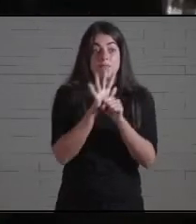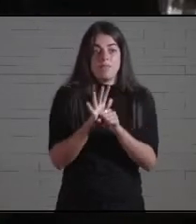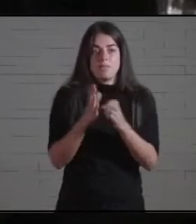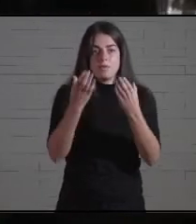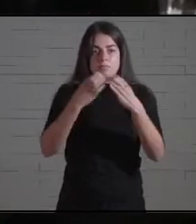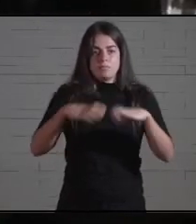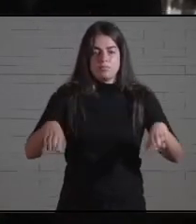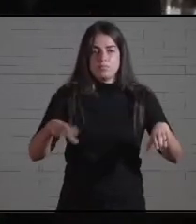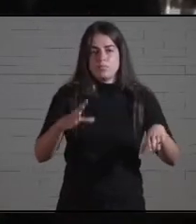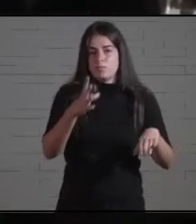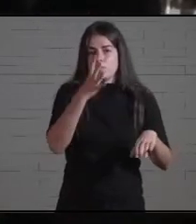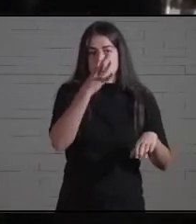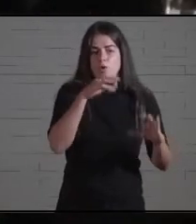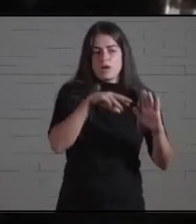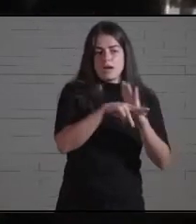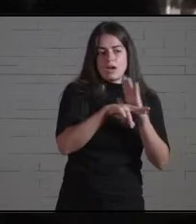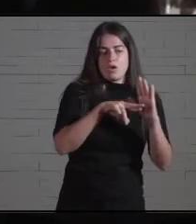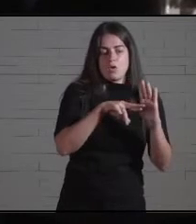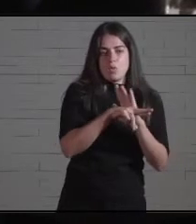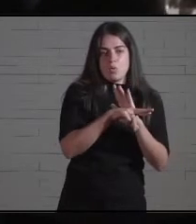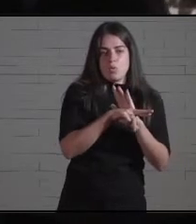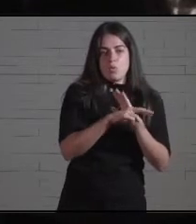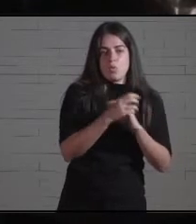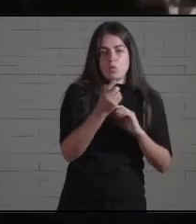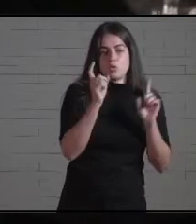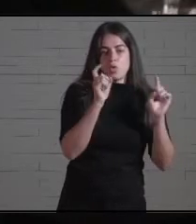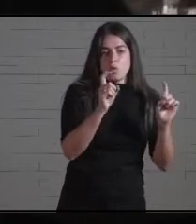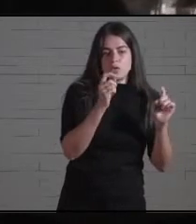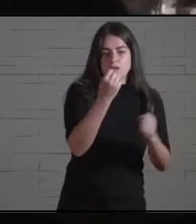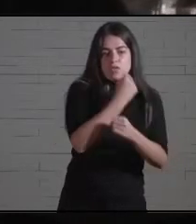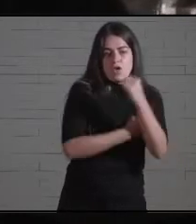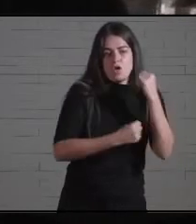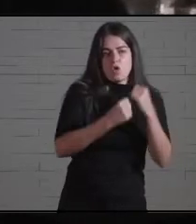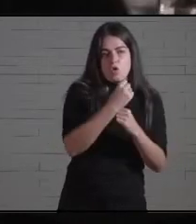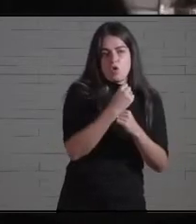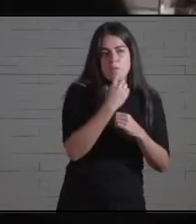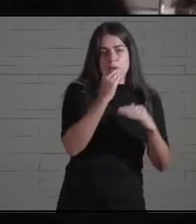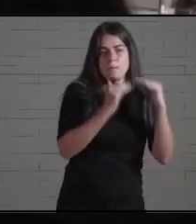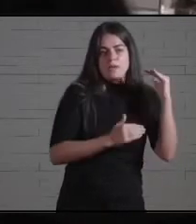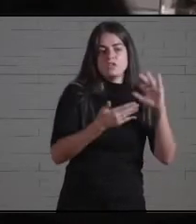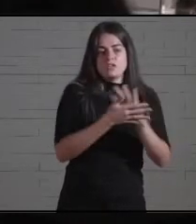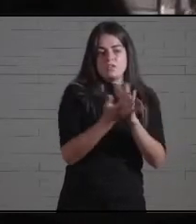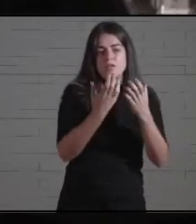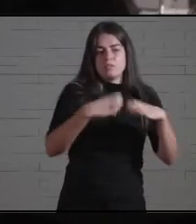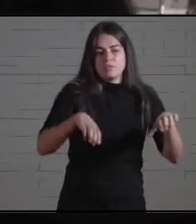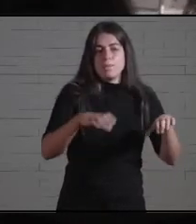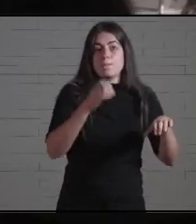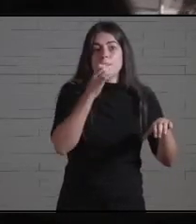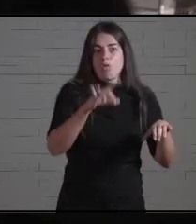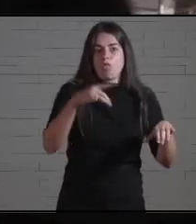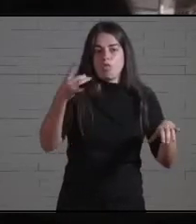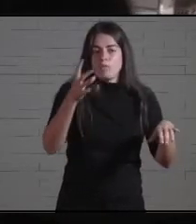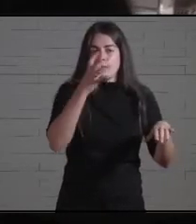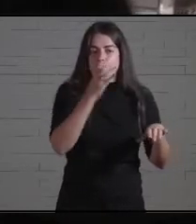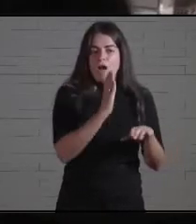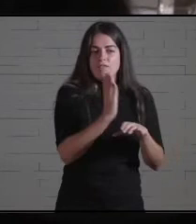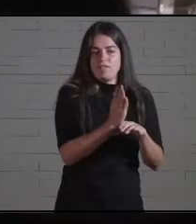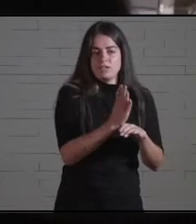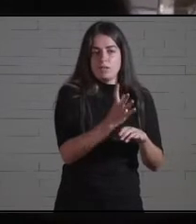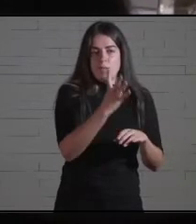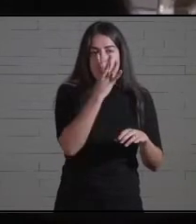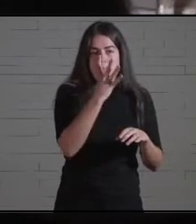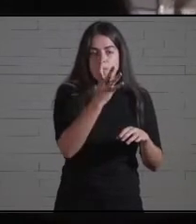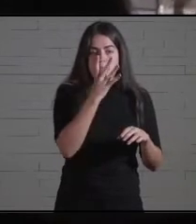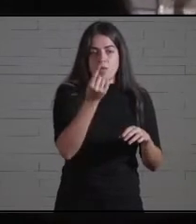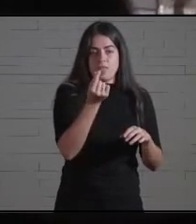las personas con menos recursos educativos y económicos, y además de forma doble, porque han sido afectados en cuanto a la